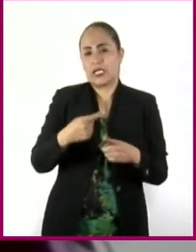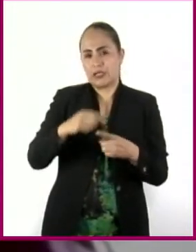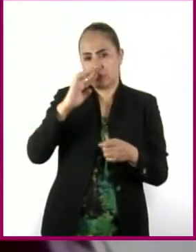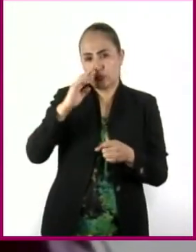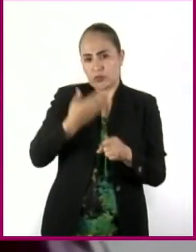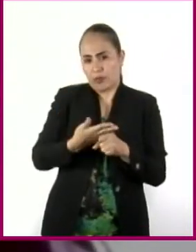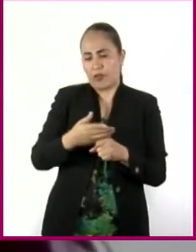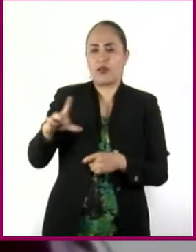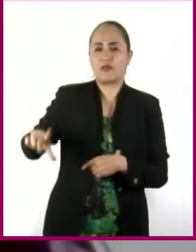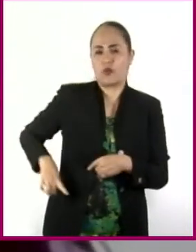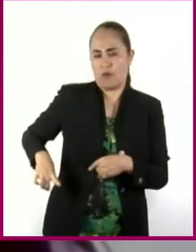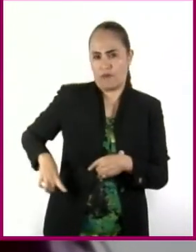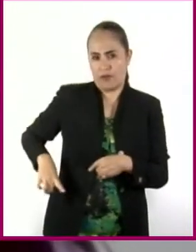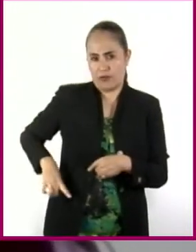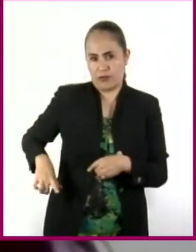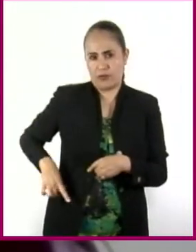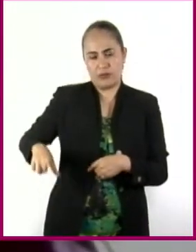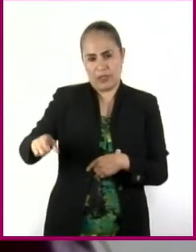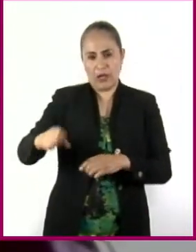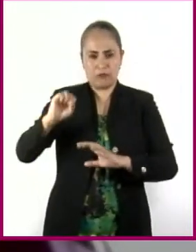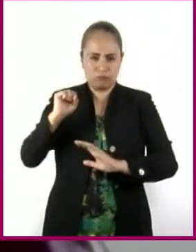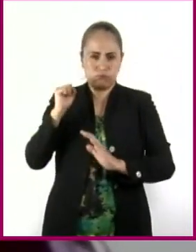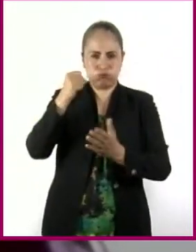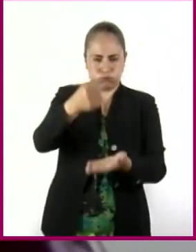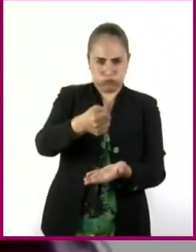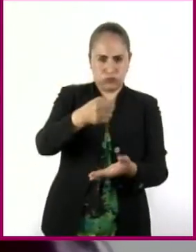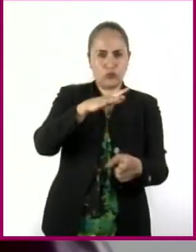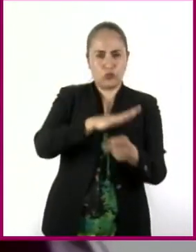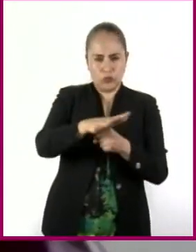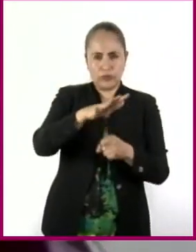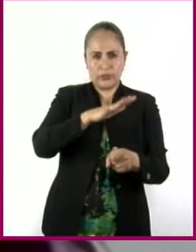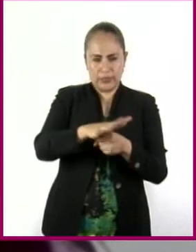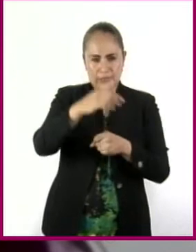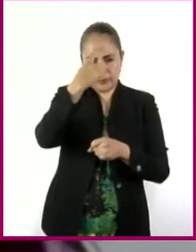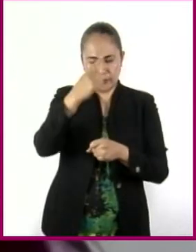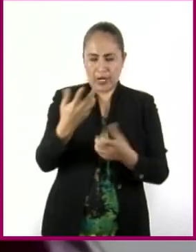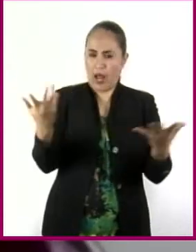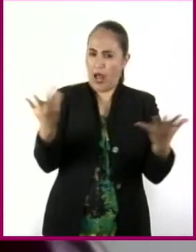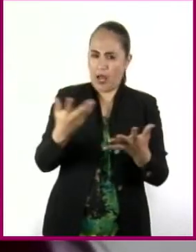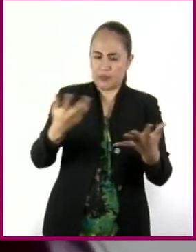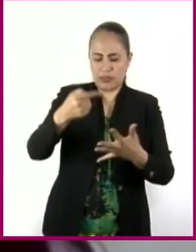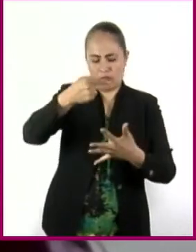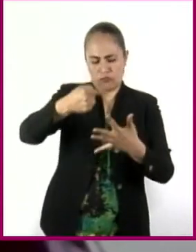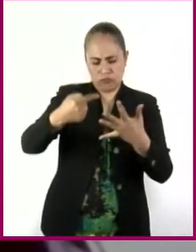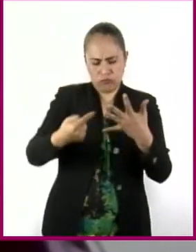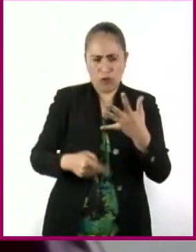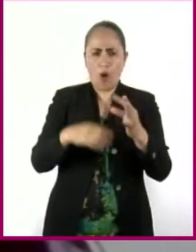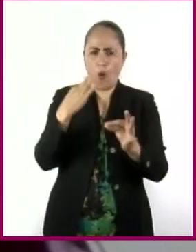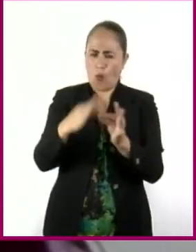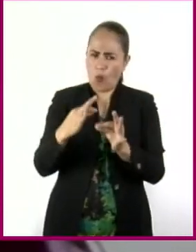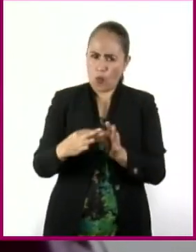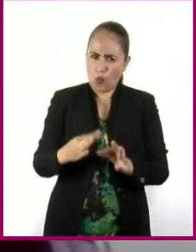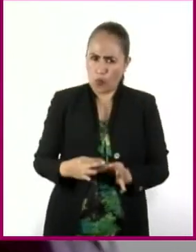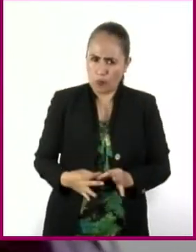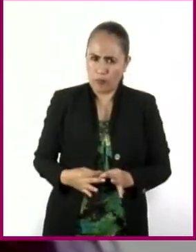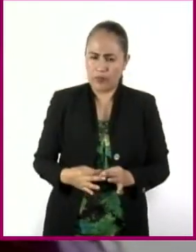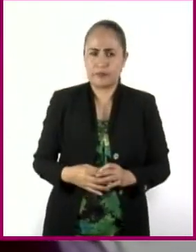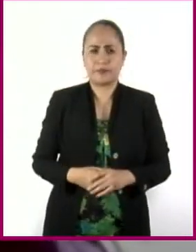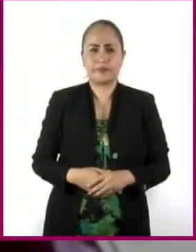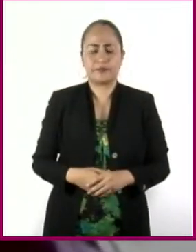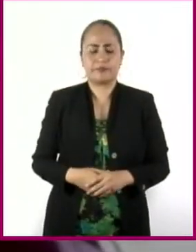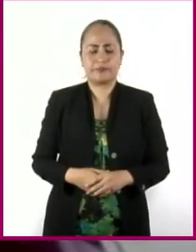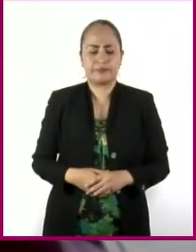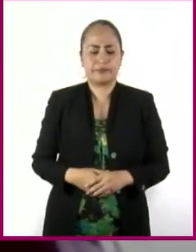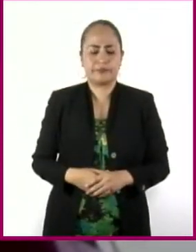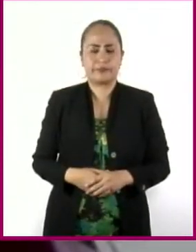gobiernos, asignar los recursos pertinentes para que estas acciones se logren, para que estas acciones se lleven a cabo. Y,